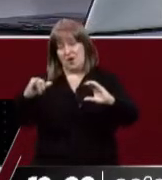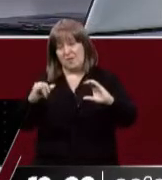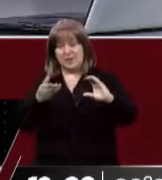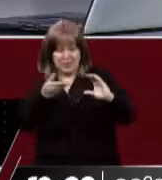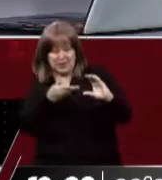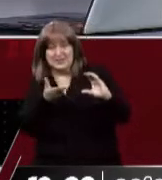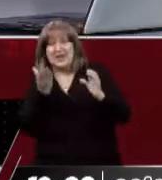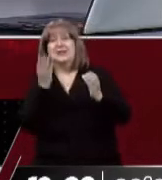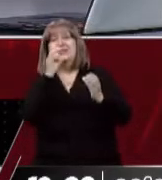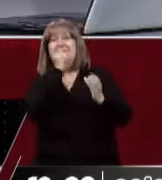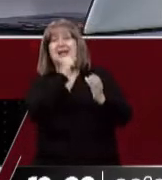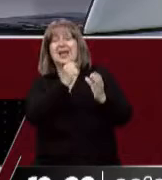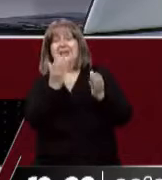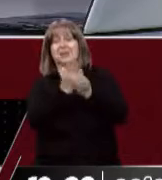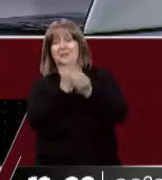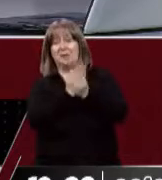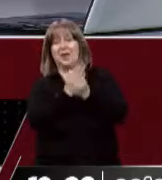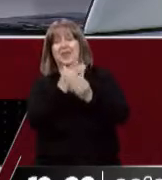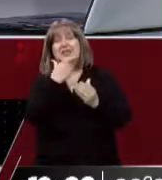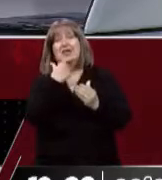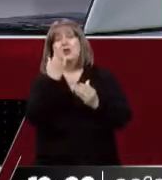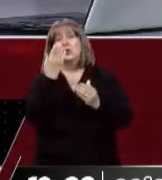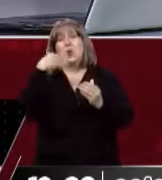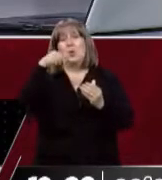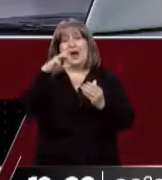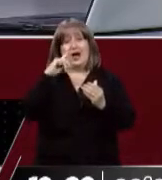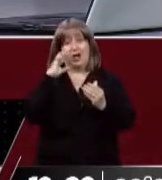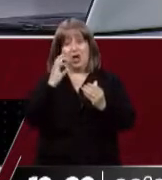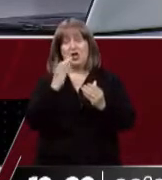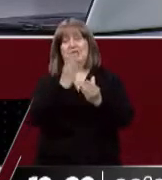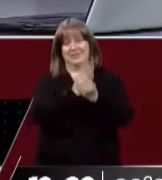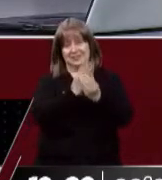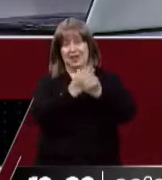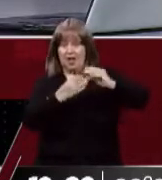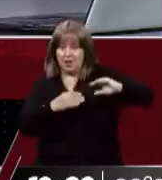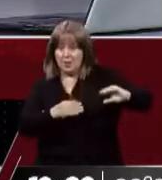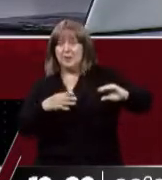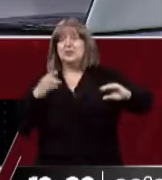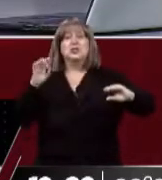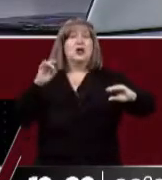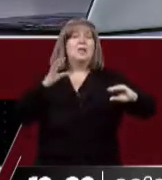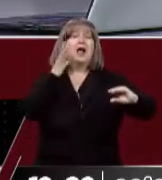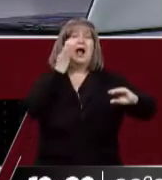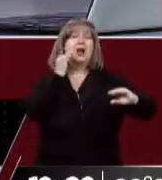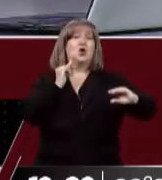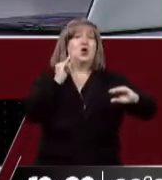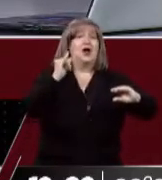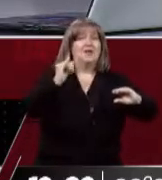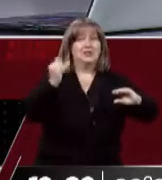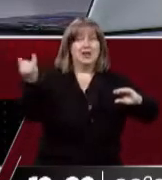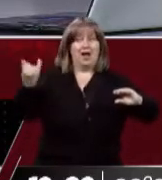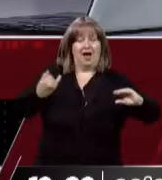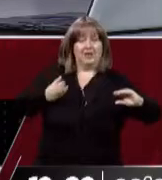cuáles son los pasos o lo que se va tratando de investigar sobre todo estos vídeos los